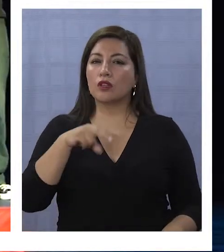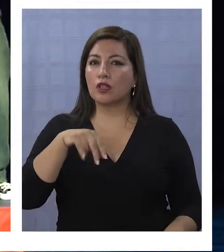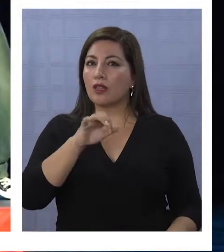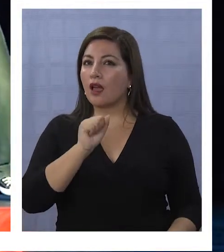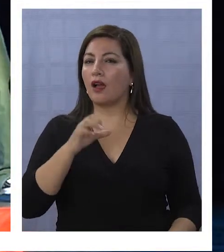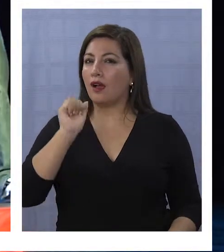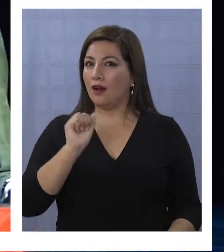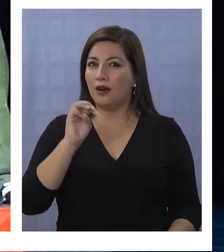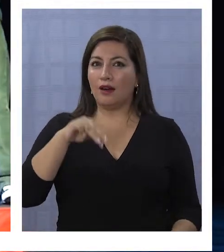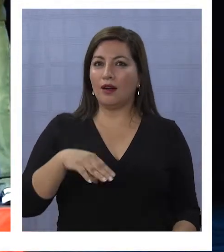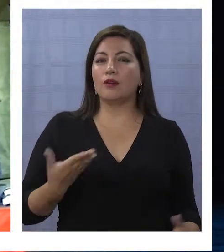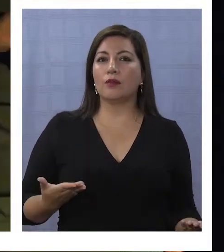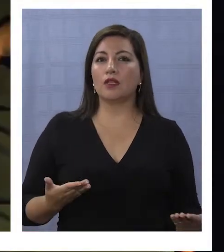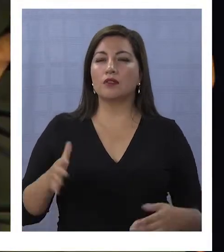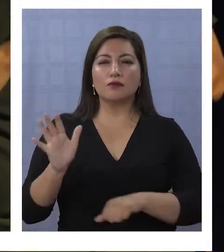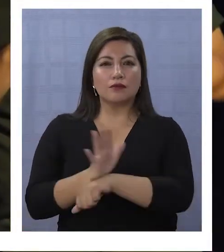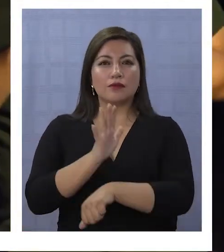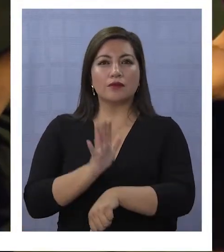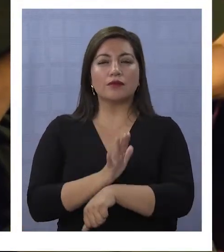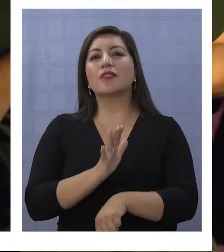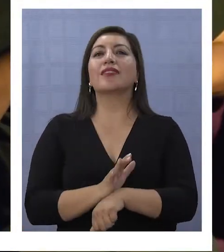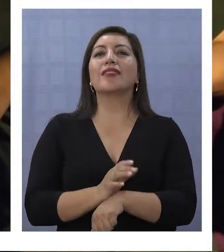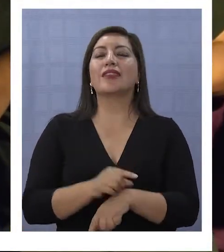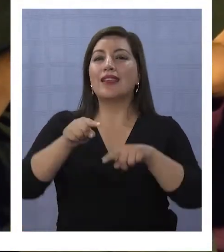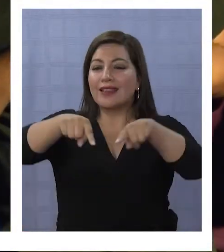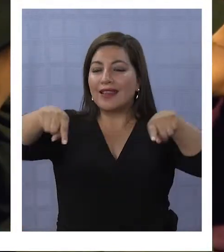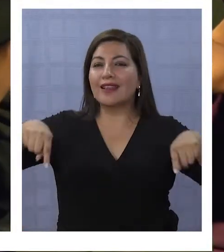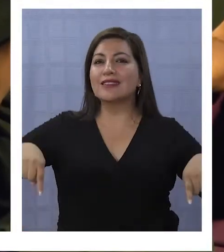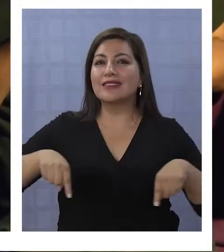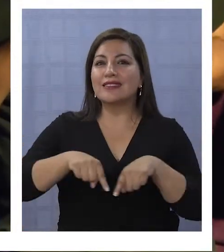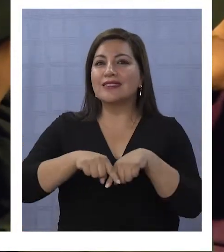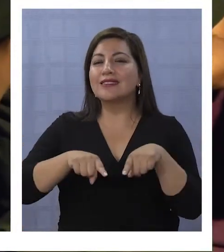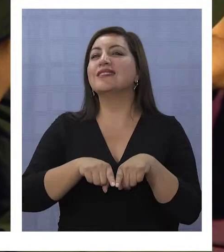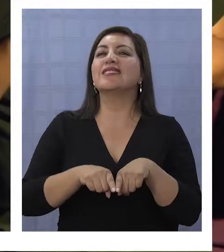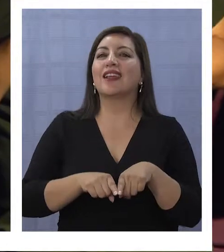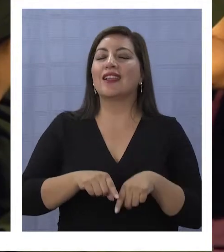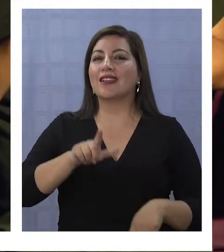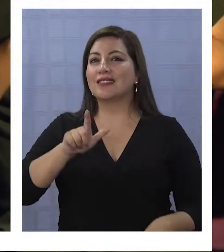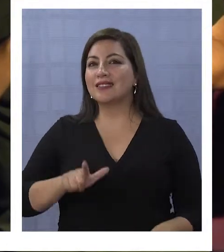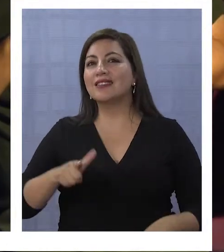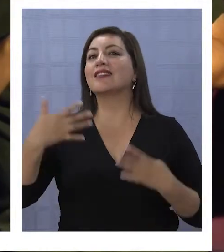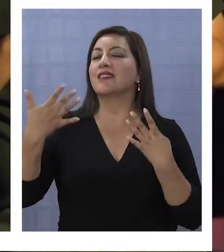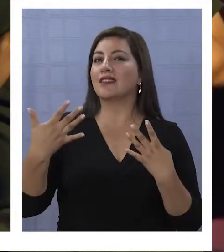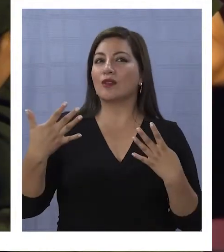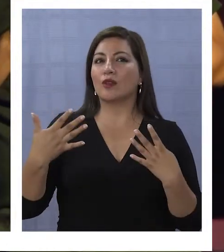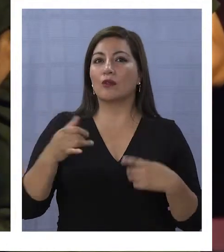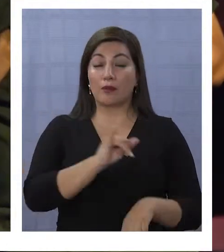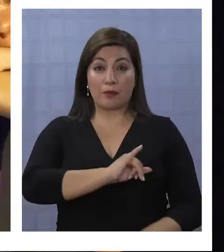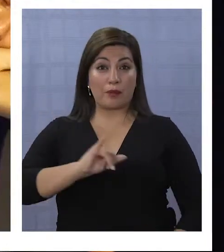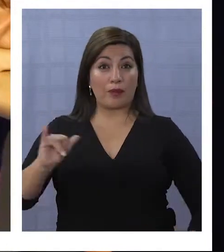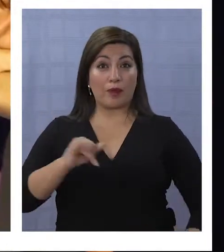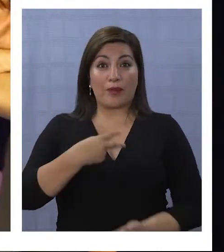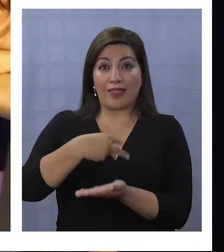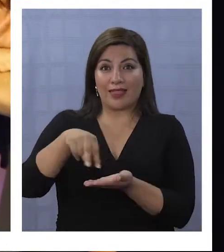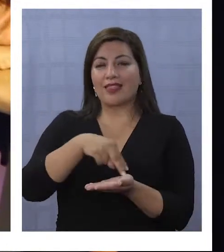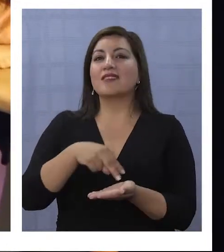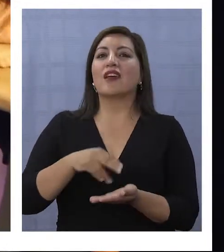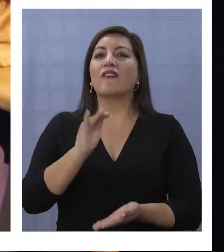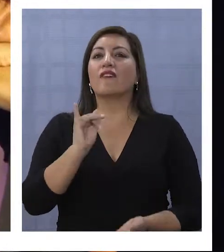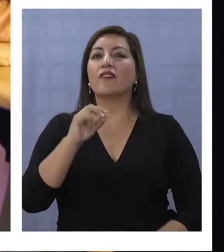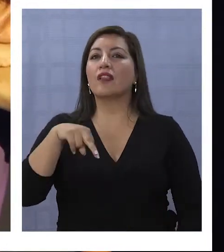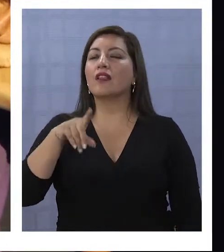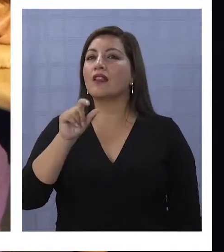segunda temporada en la Sala Veteranos del 79 y tendrá una nueva función en el marco del Festival de Teatro y Danza